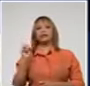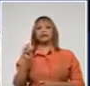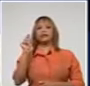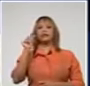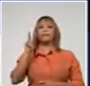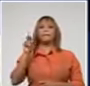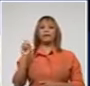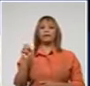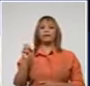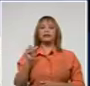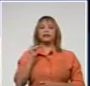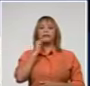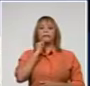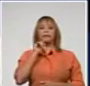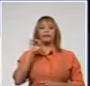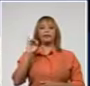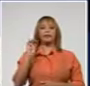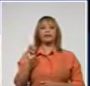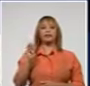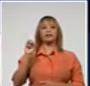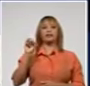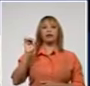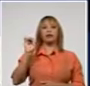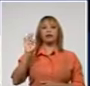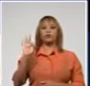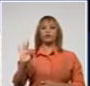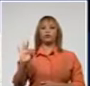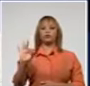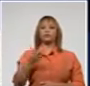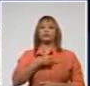de 68 casos se diagnosticaron ayer.